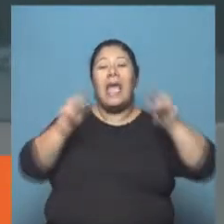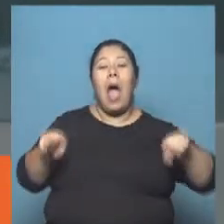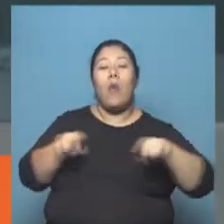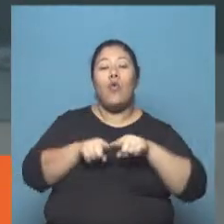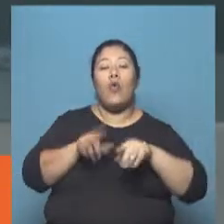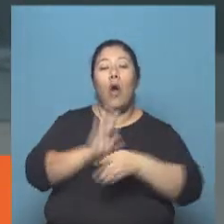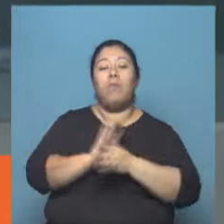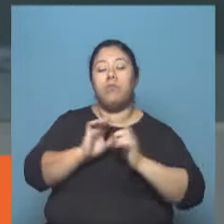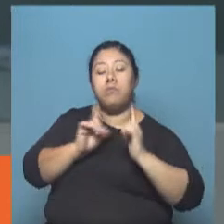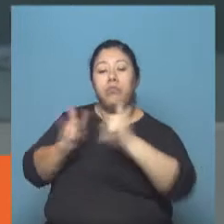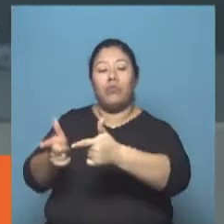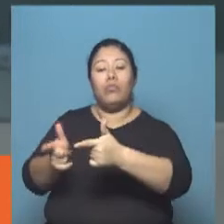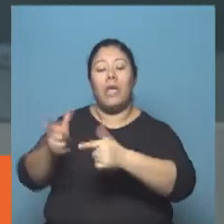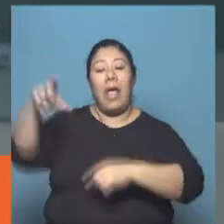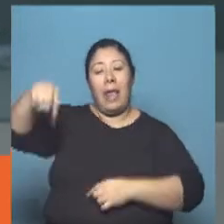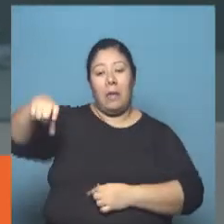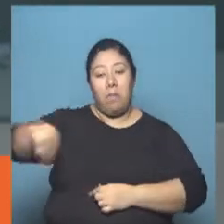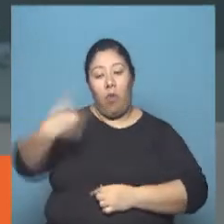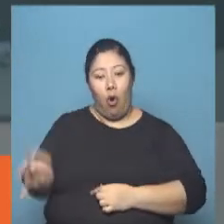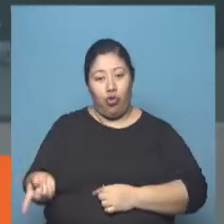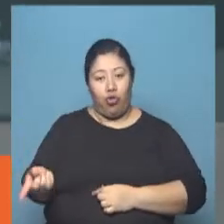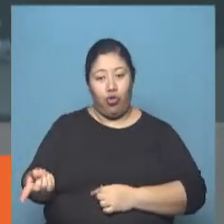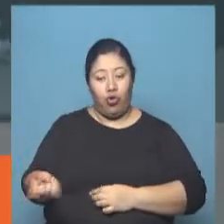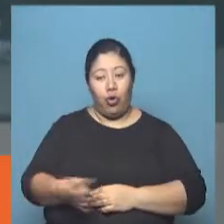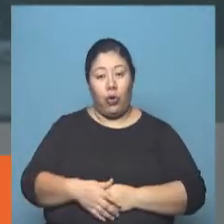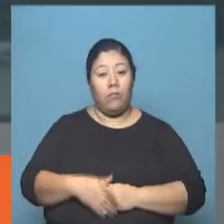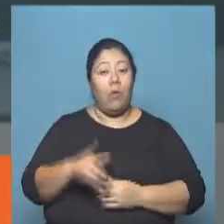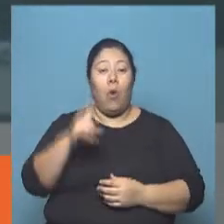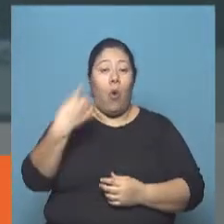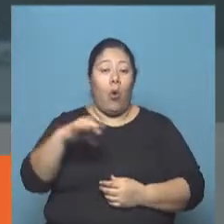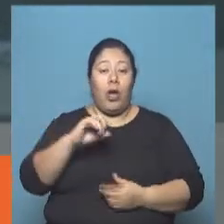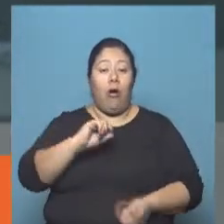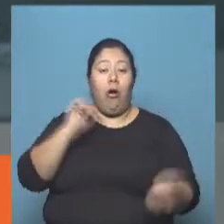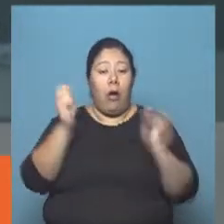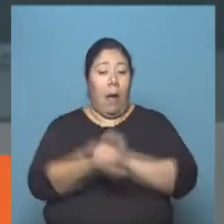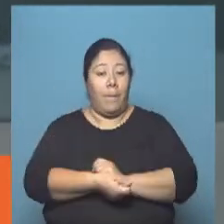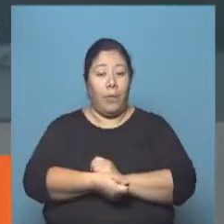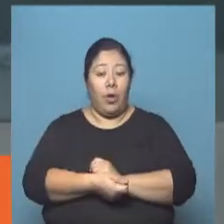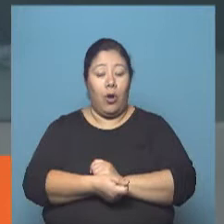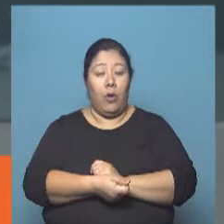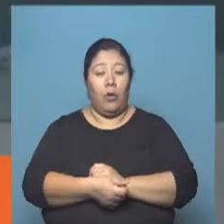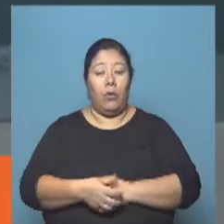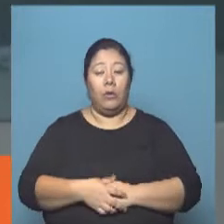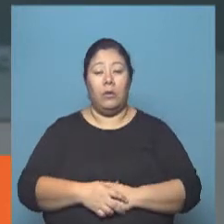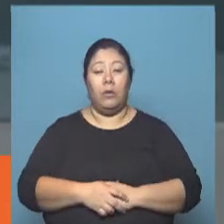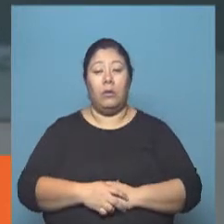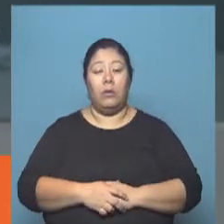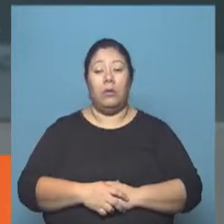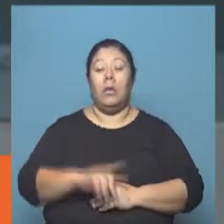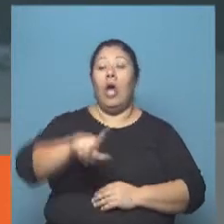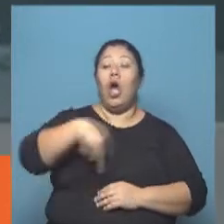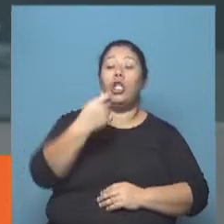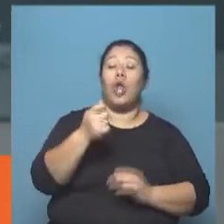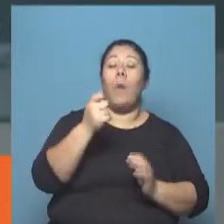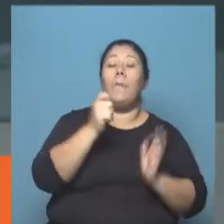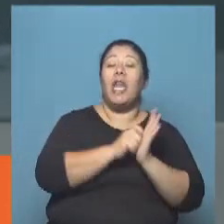lo que propone el rival, y eso fue lo único que modificamos. Gerardo, Diego Monroy y ESPN. Siguiendo